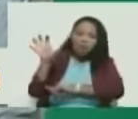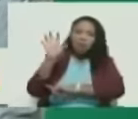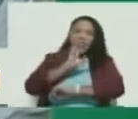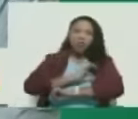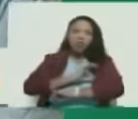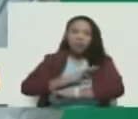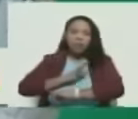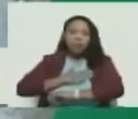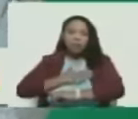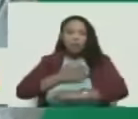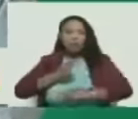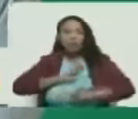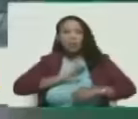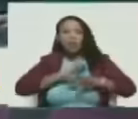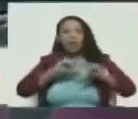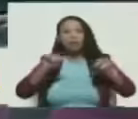tierra.